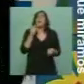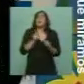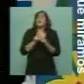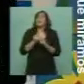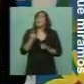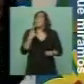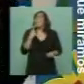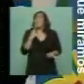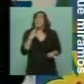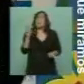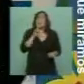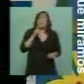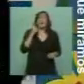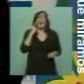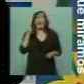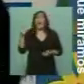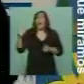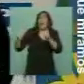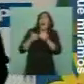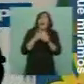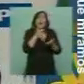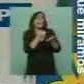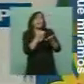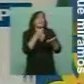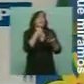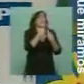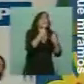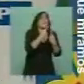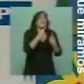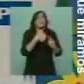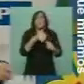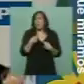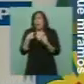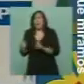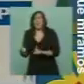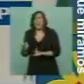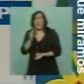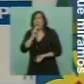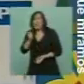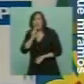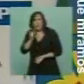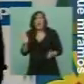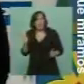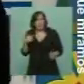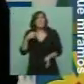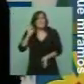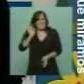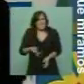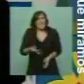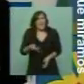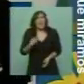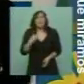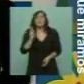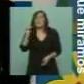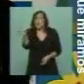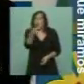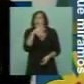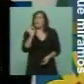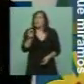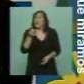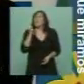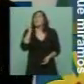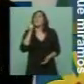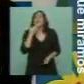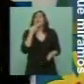que vienen con un micrófono y te corren para hacerte una pregunta para que le des un reportaje todos sabemos de Quiénes Y de qué